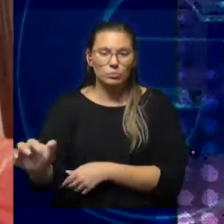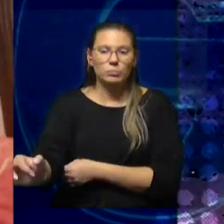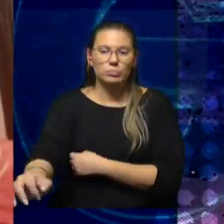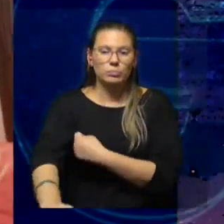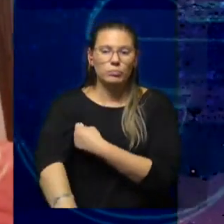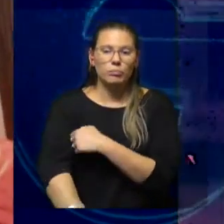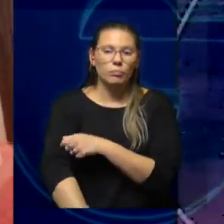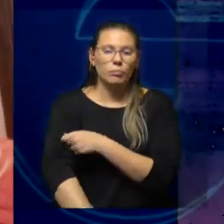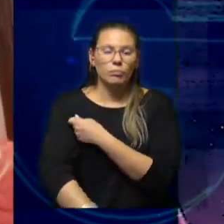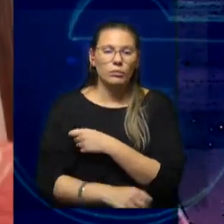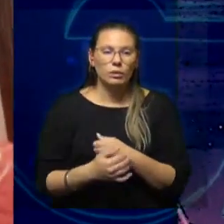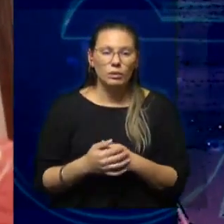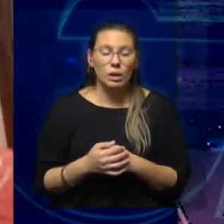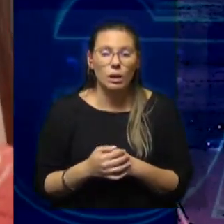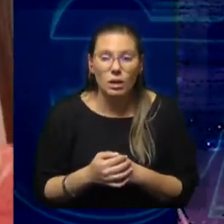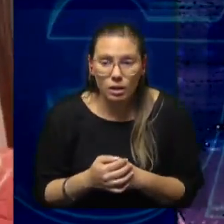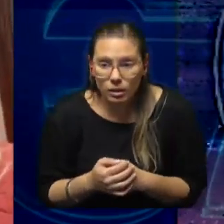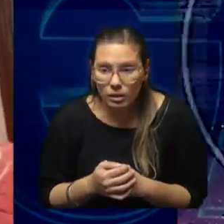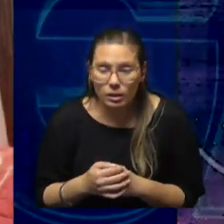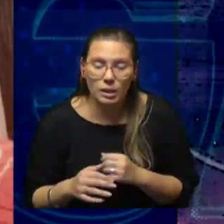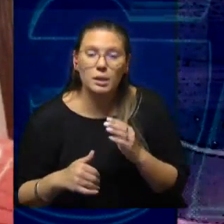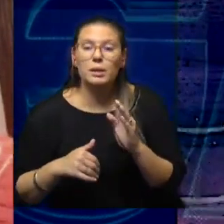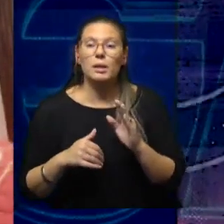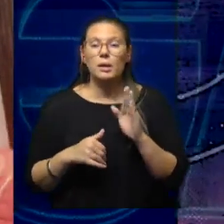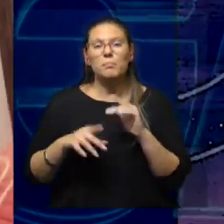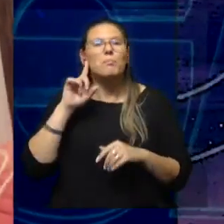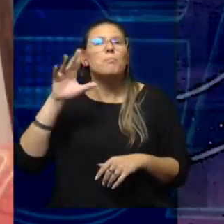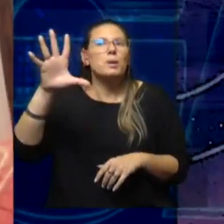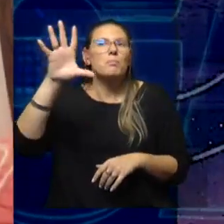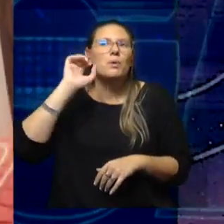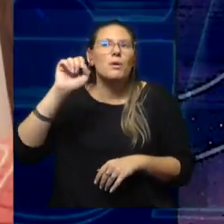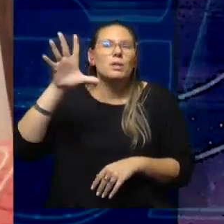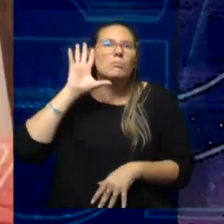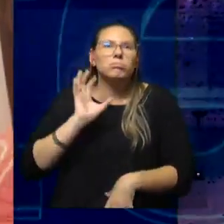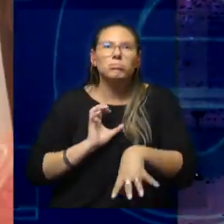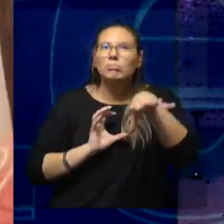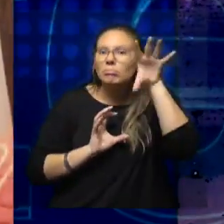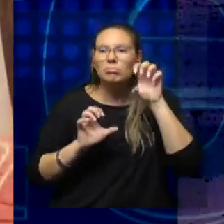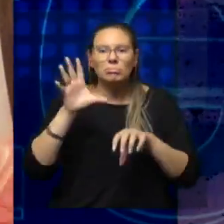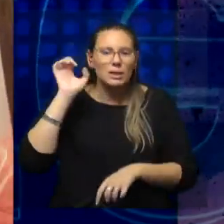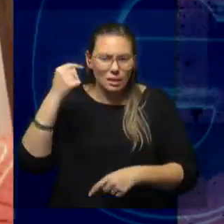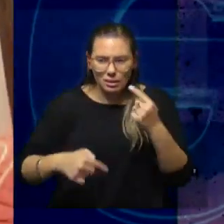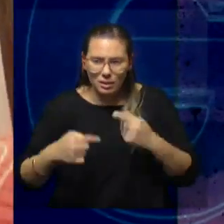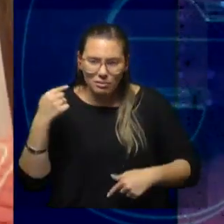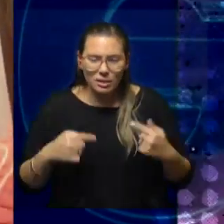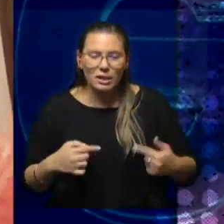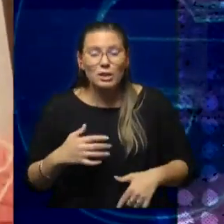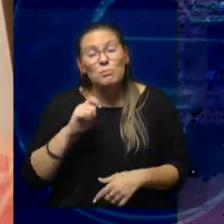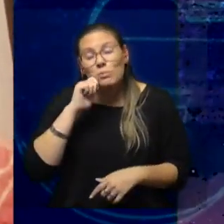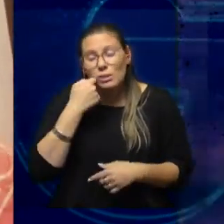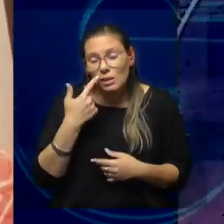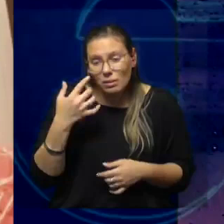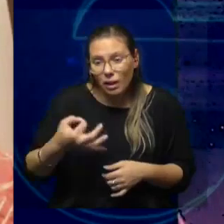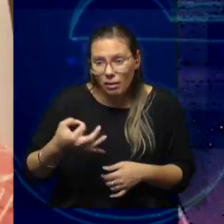y cada vez vienen más y más y más memorias y es una cosa muy, muy agradable. Y